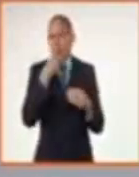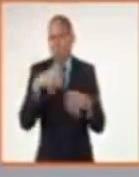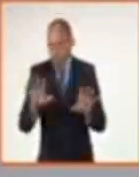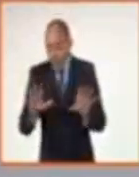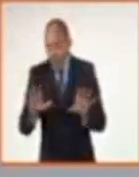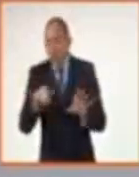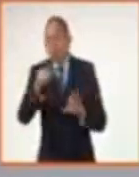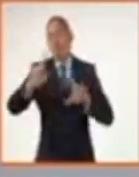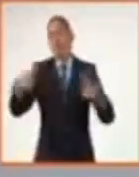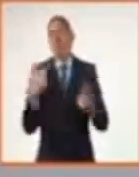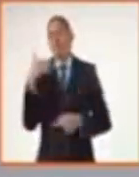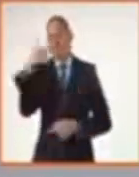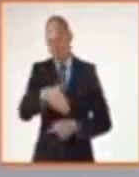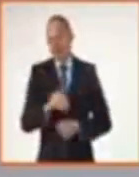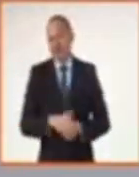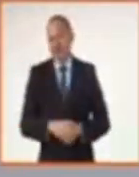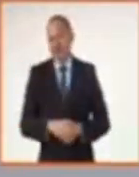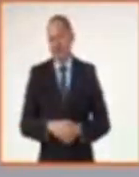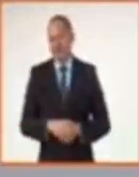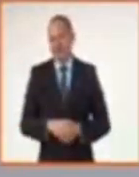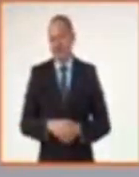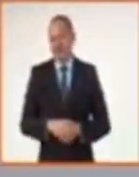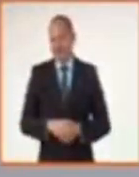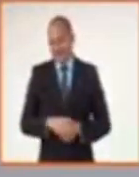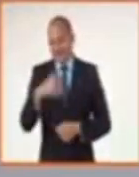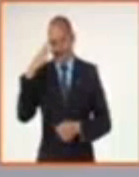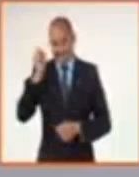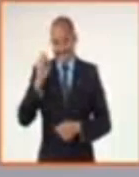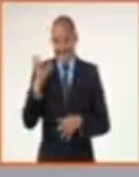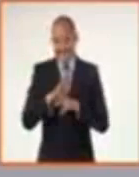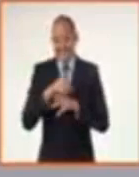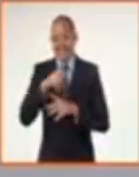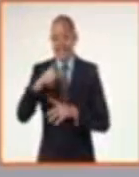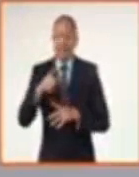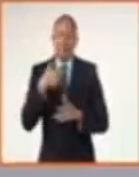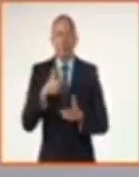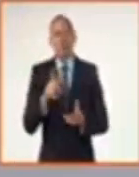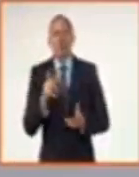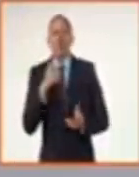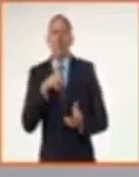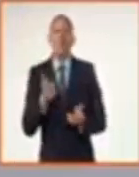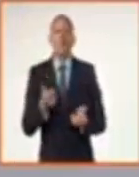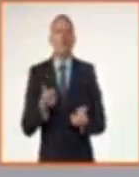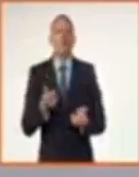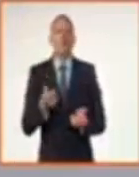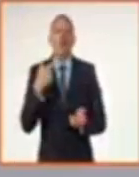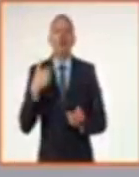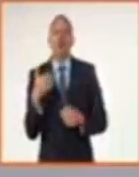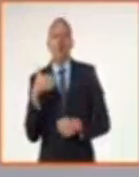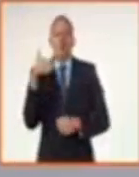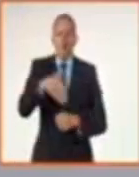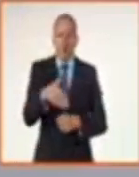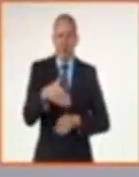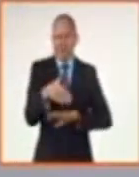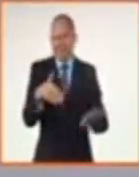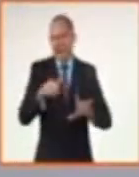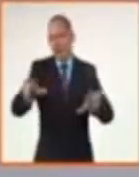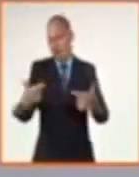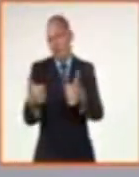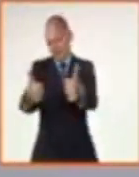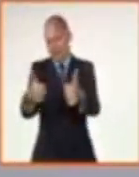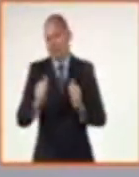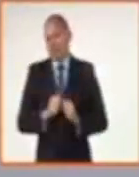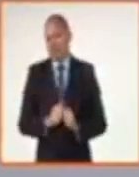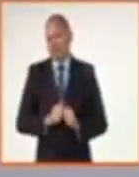Cuba plural, diversa, y recordemos a Raúl, de unidad en la diversidad. ¿Cuántas personas votaron